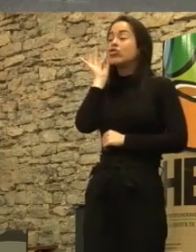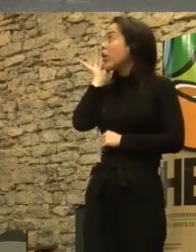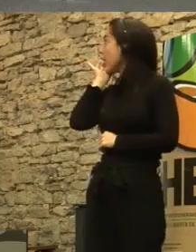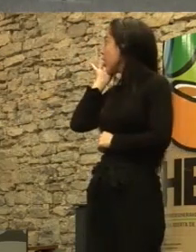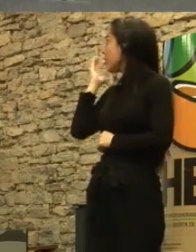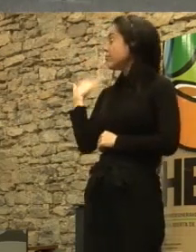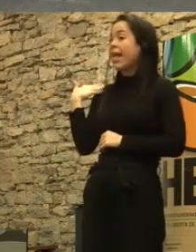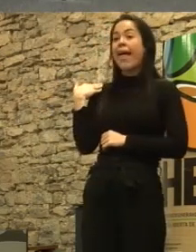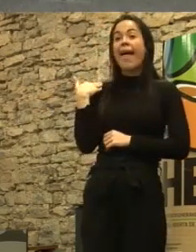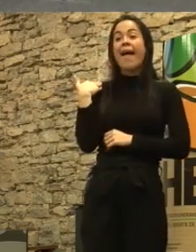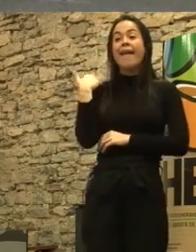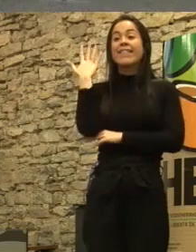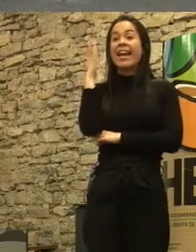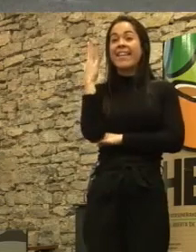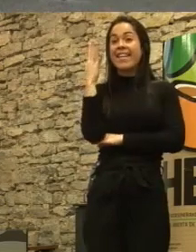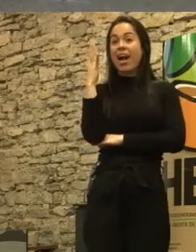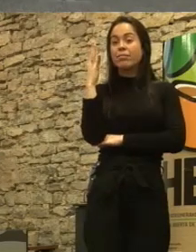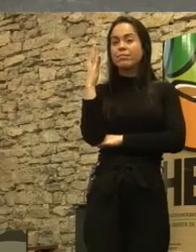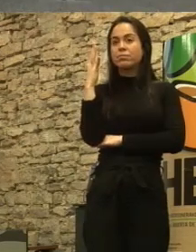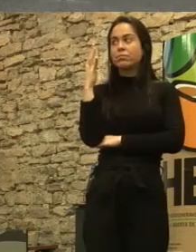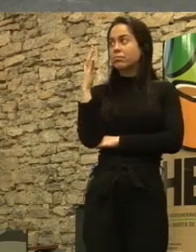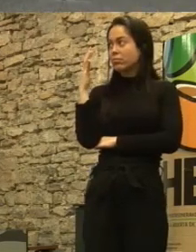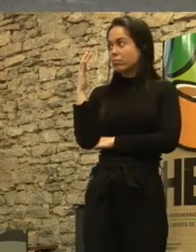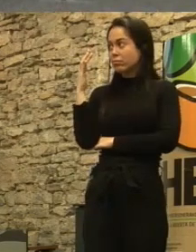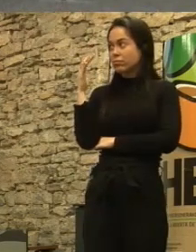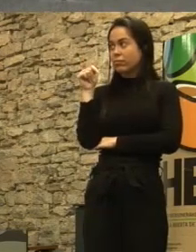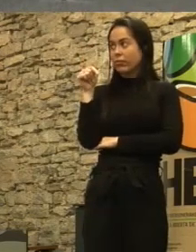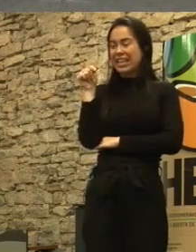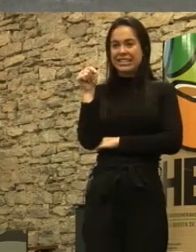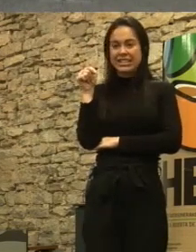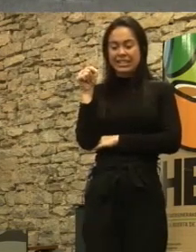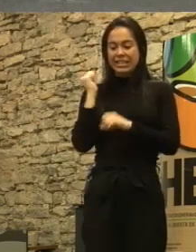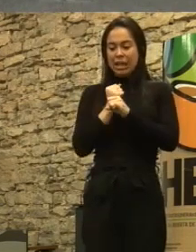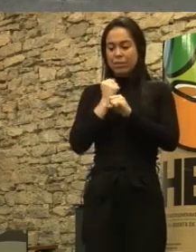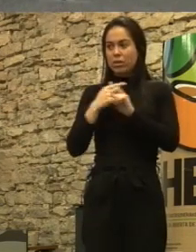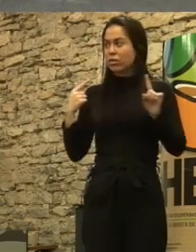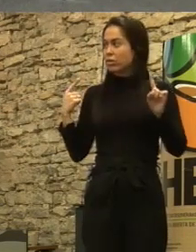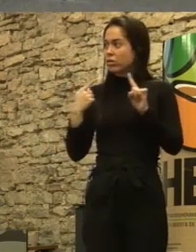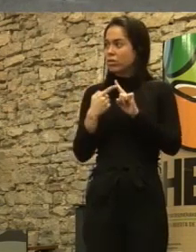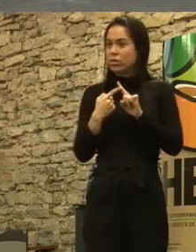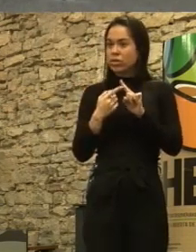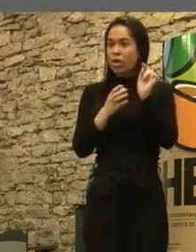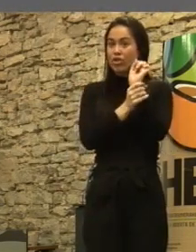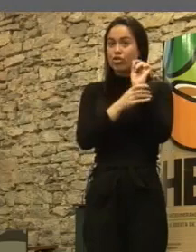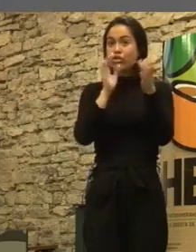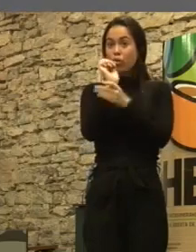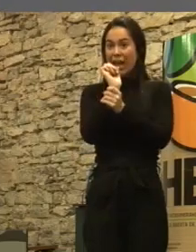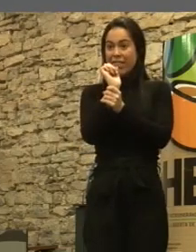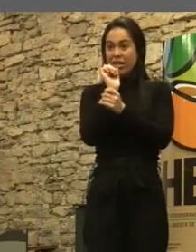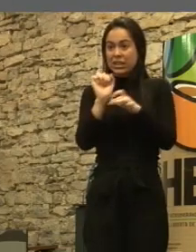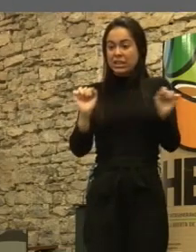en Guernica, y que ha quitado la sujeción, está trabajando para quitar las sujeciones, ¿sabéis lo que son?,